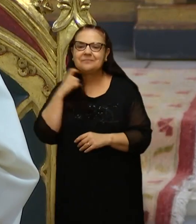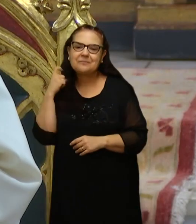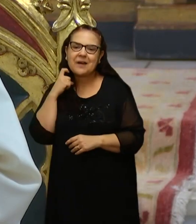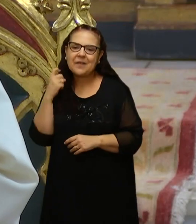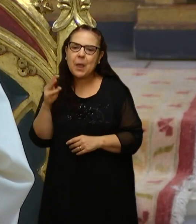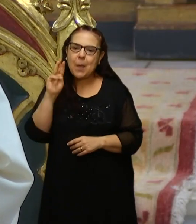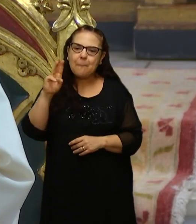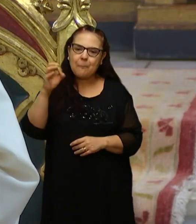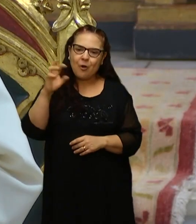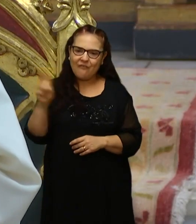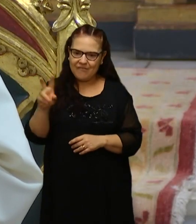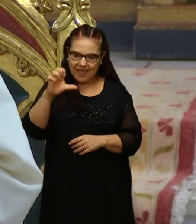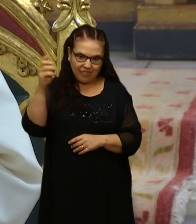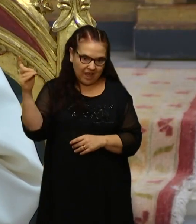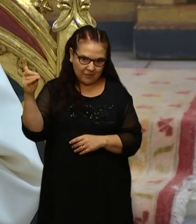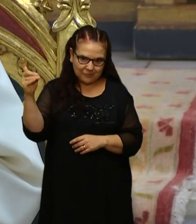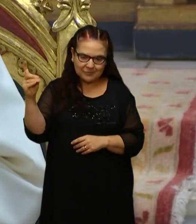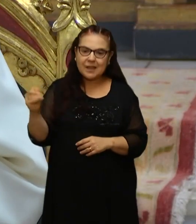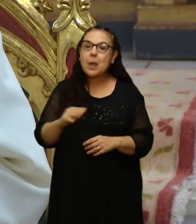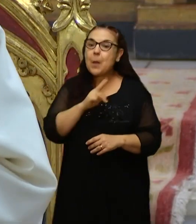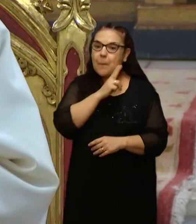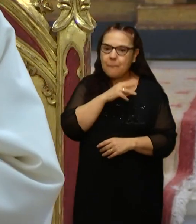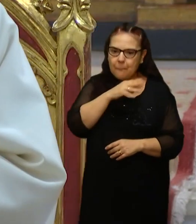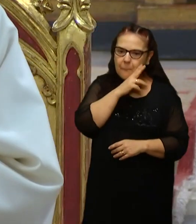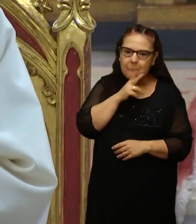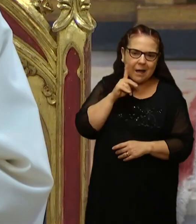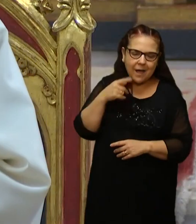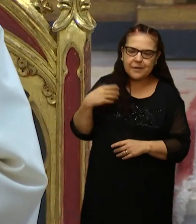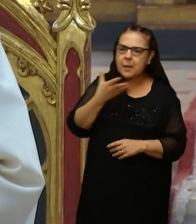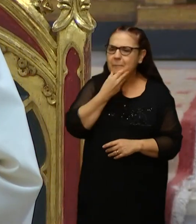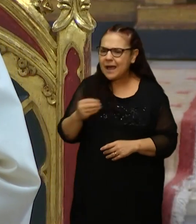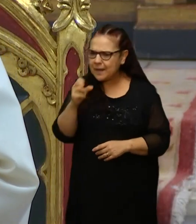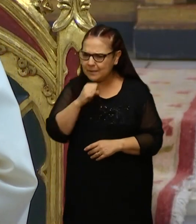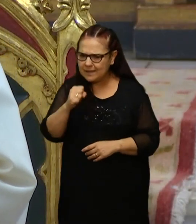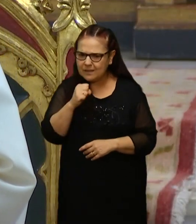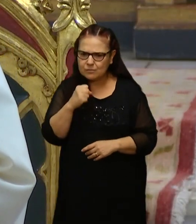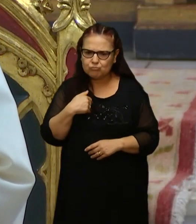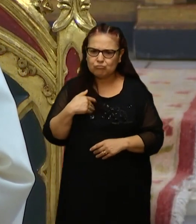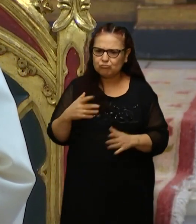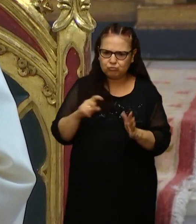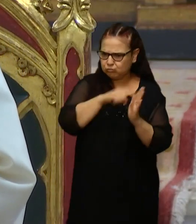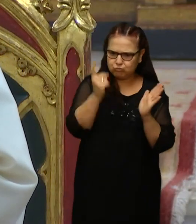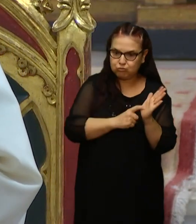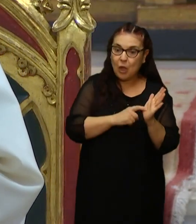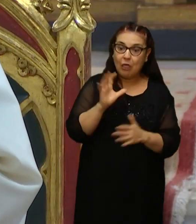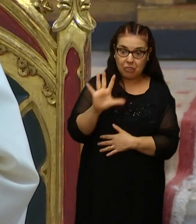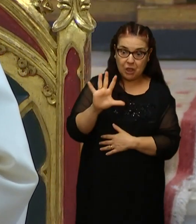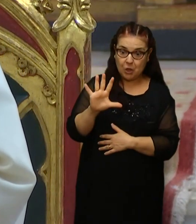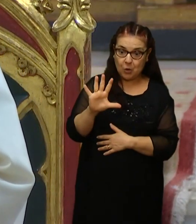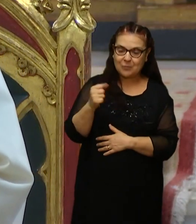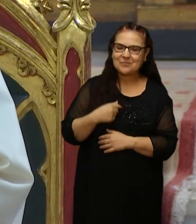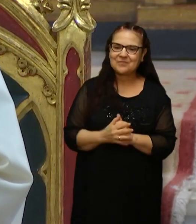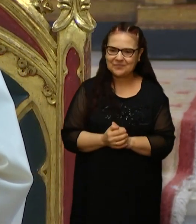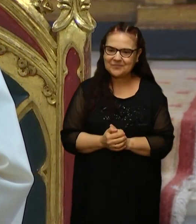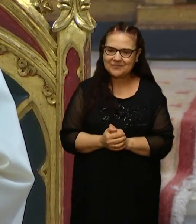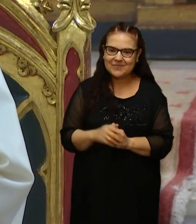a la Madre Maravillas, entre otros. Creo que fueron 5 las canonizaciones. Pues vamos